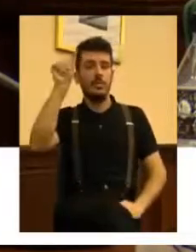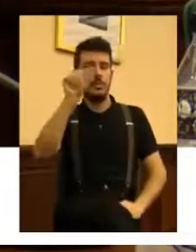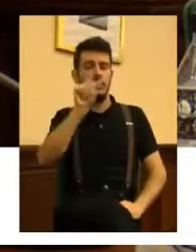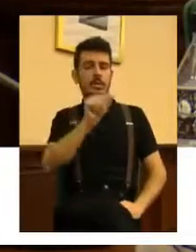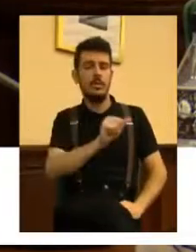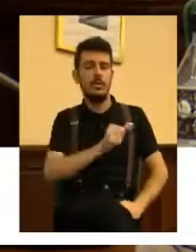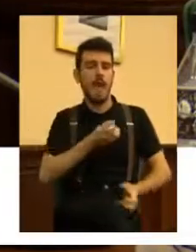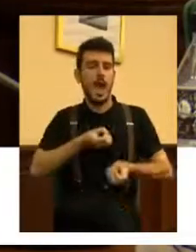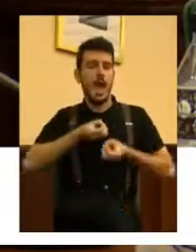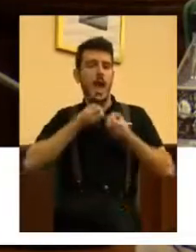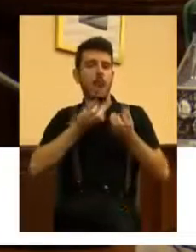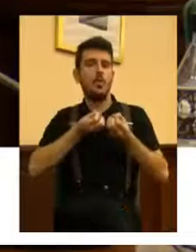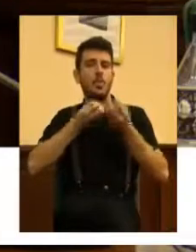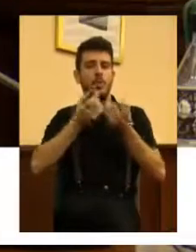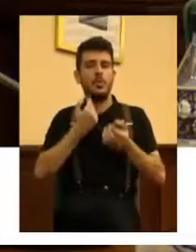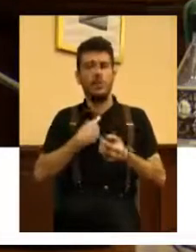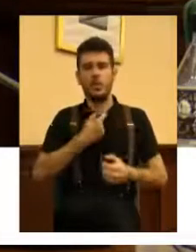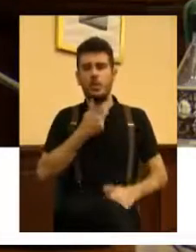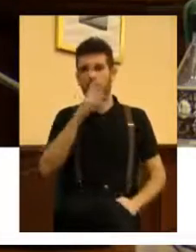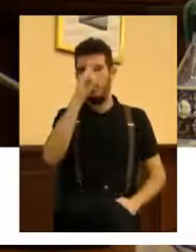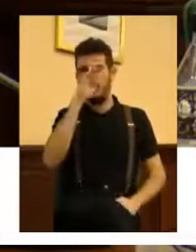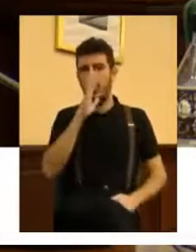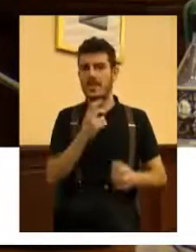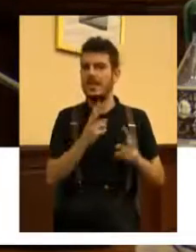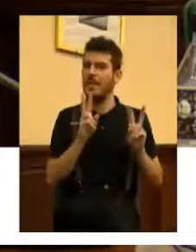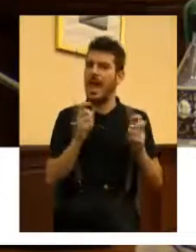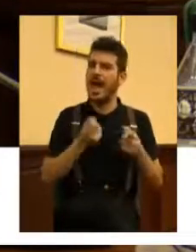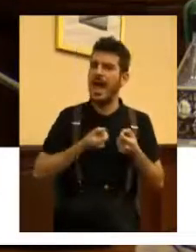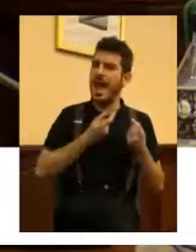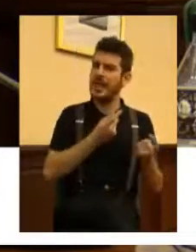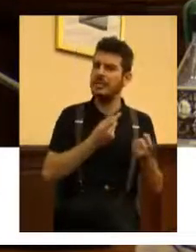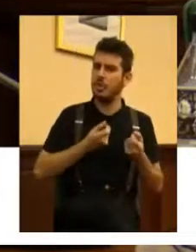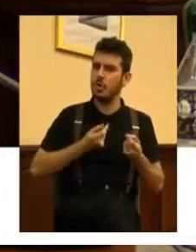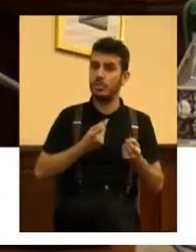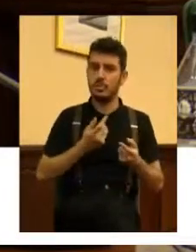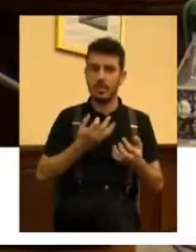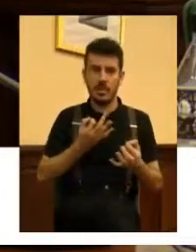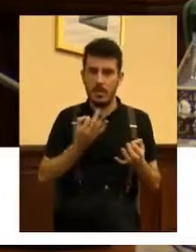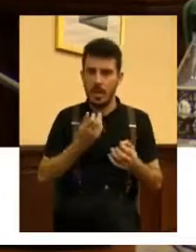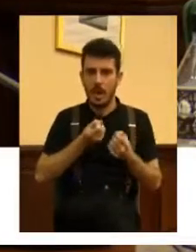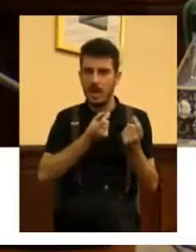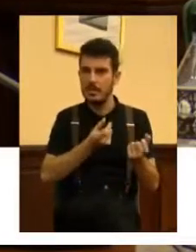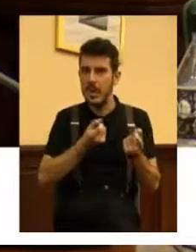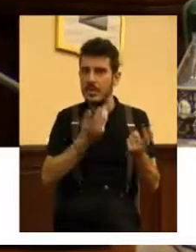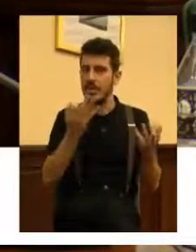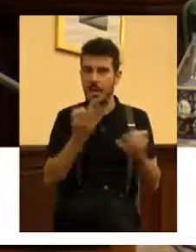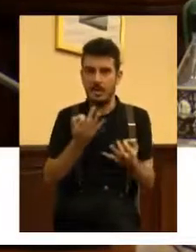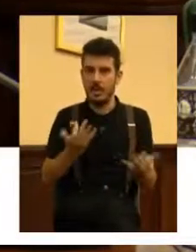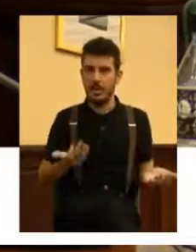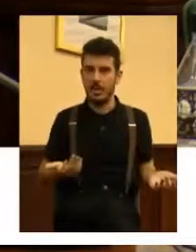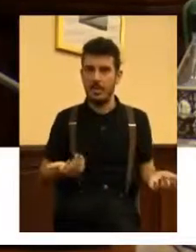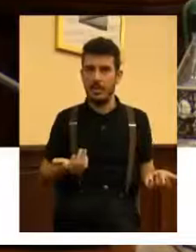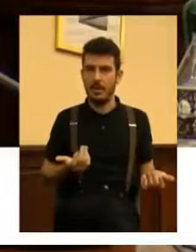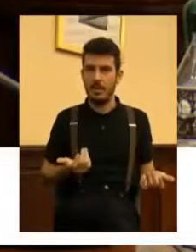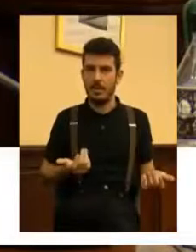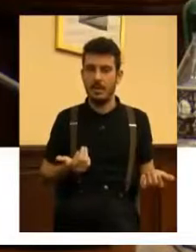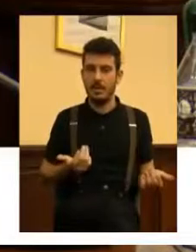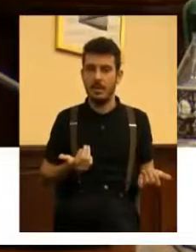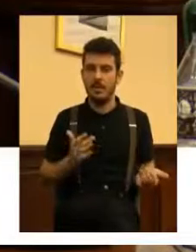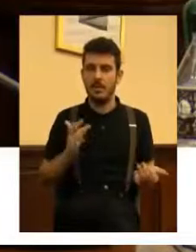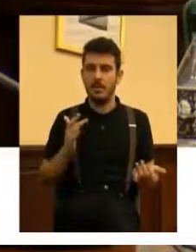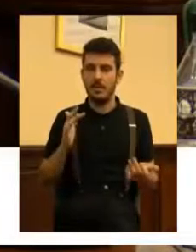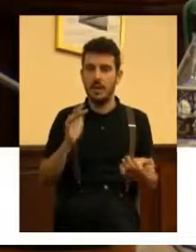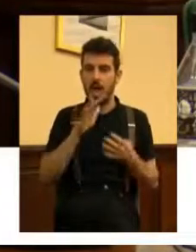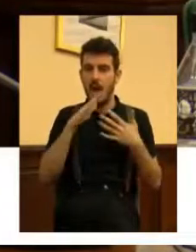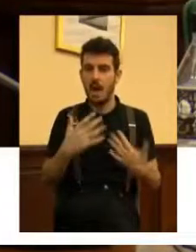poco preocupante sobre el gasto, el coste de las cosas y de tal. Es que hay que gastar. Es que